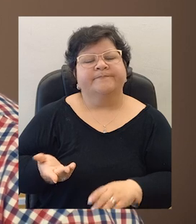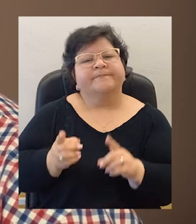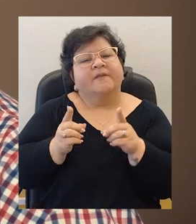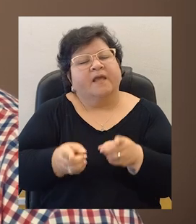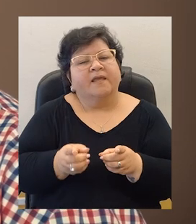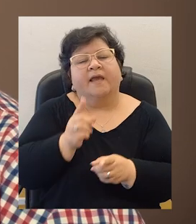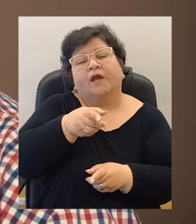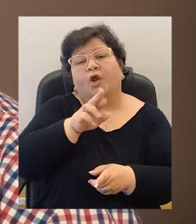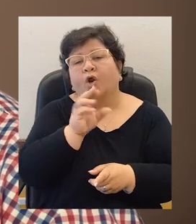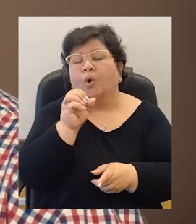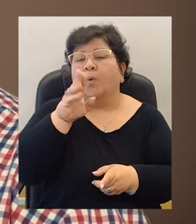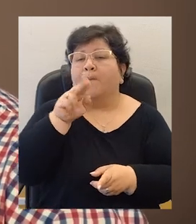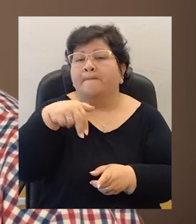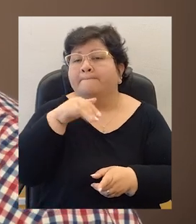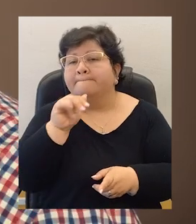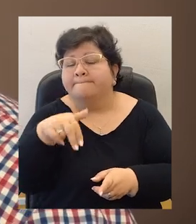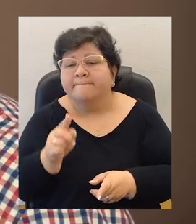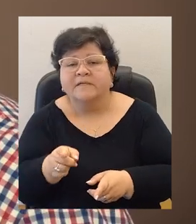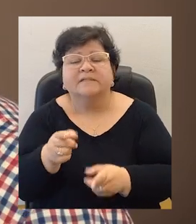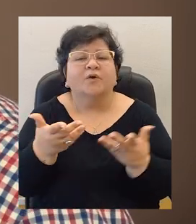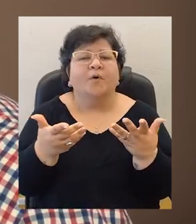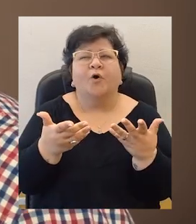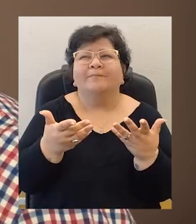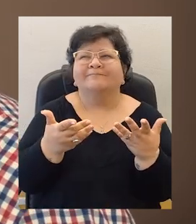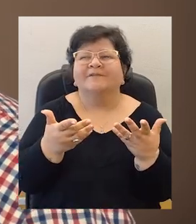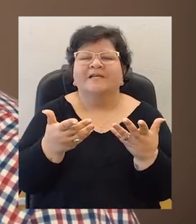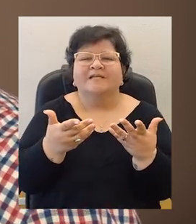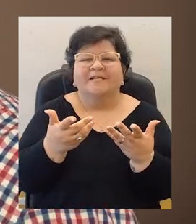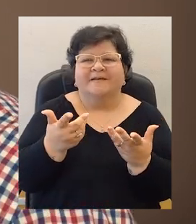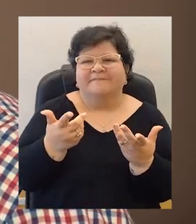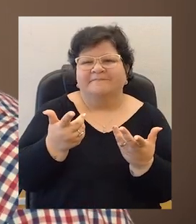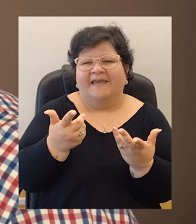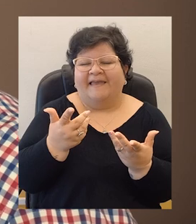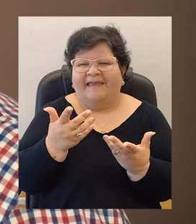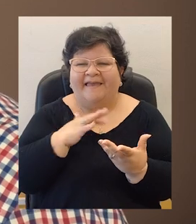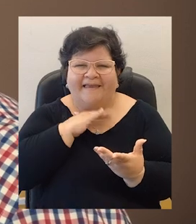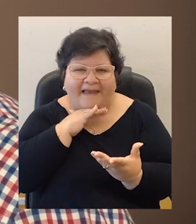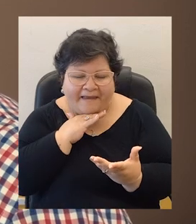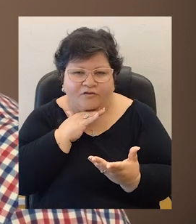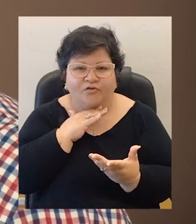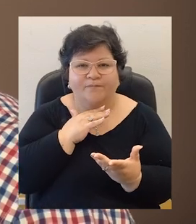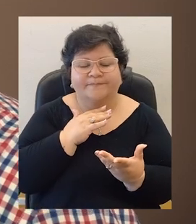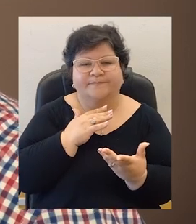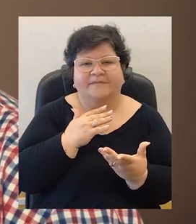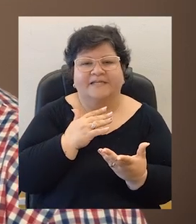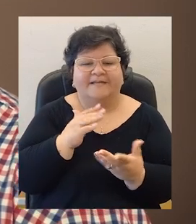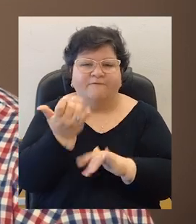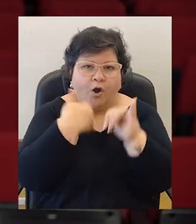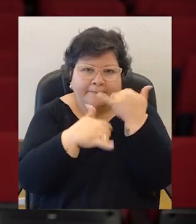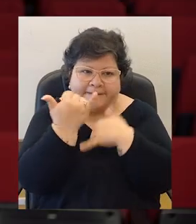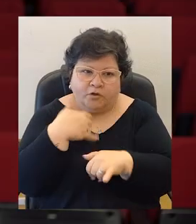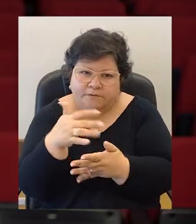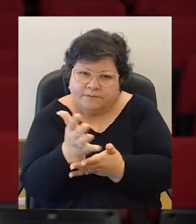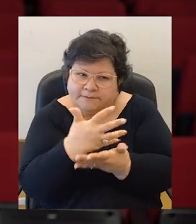no un engaño sino apropiarse por falta de seguridad informática de e información tuya a partir de